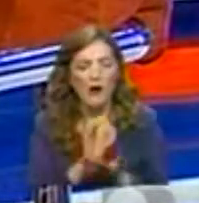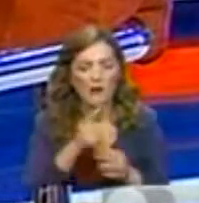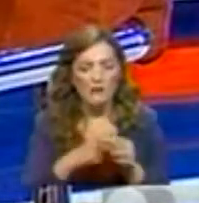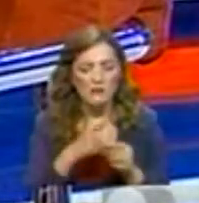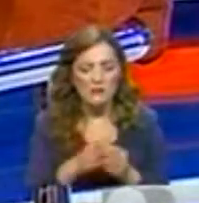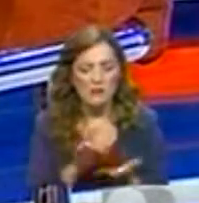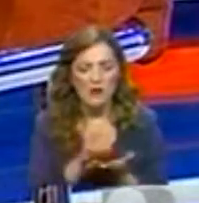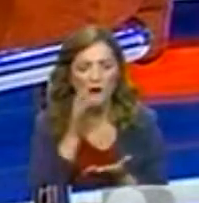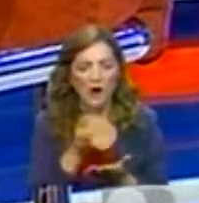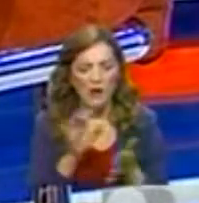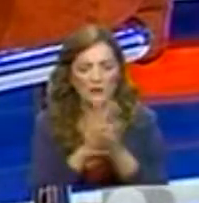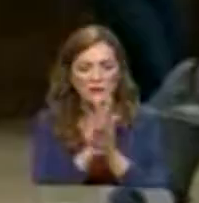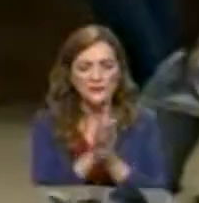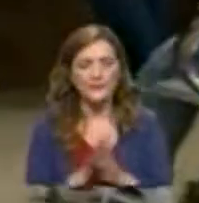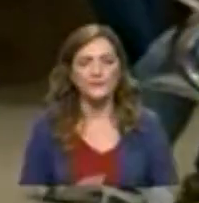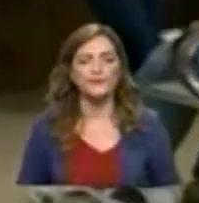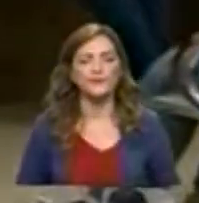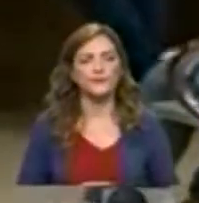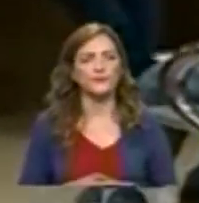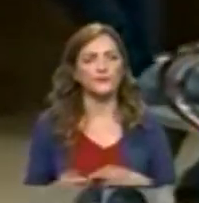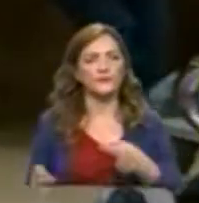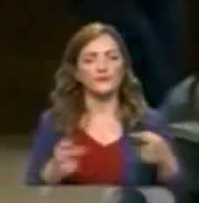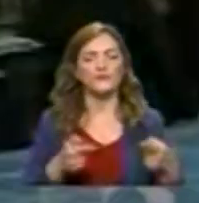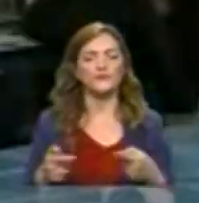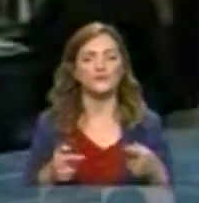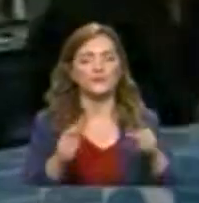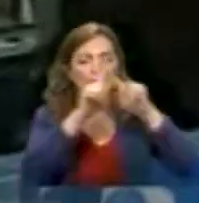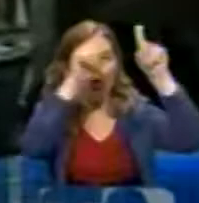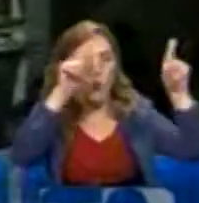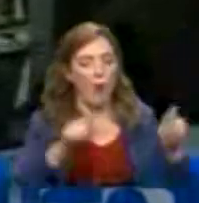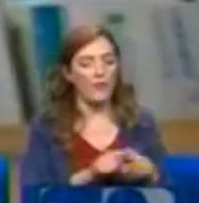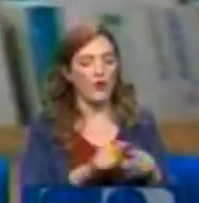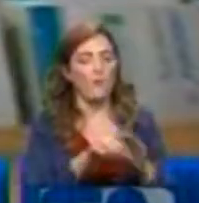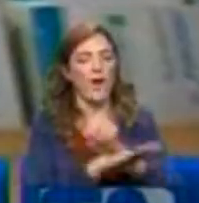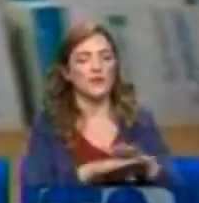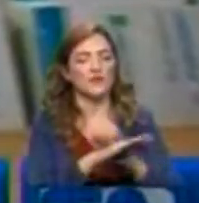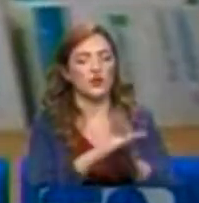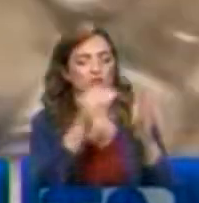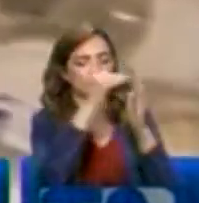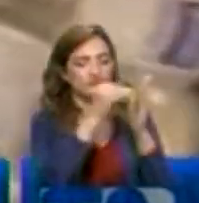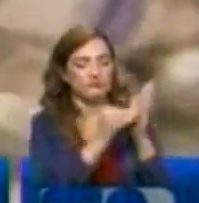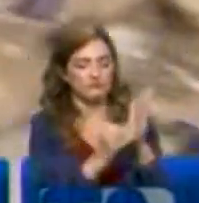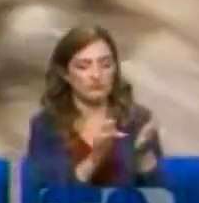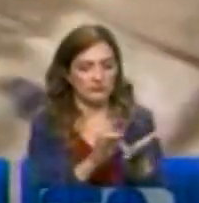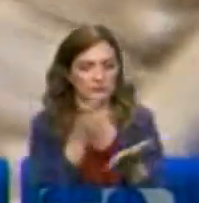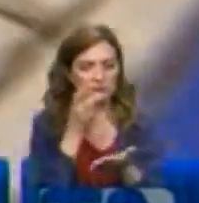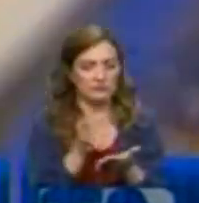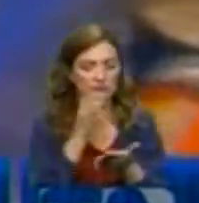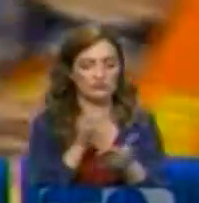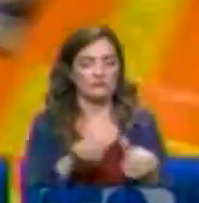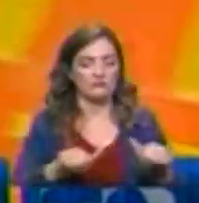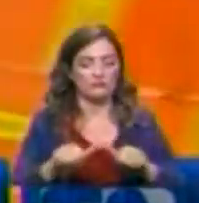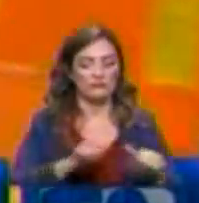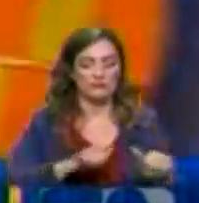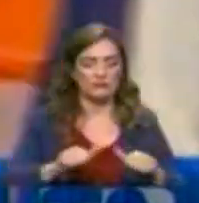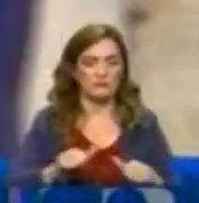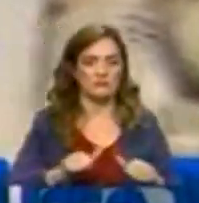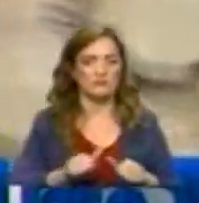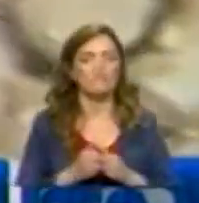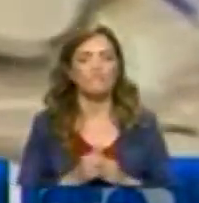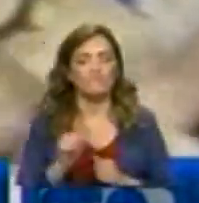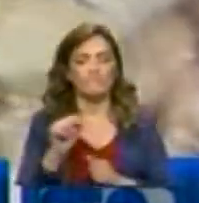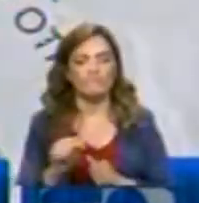adecuada. Entre discusiones por el cuadro básico de medicamentos, trámites burocráticos, falta de medicamentos,